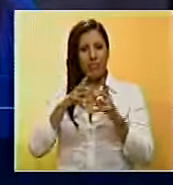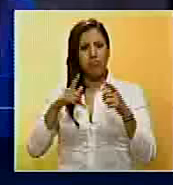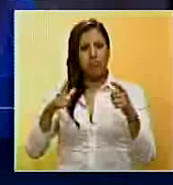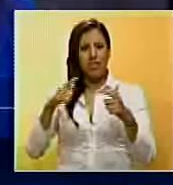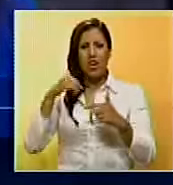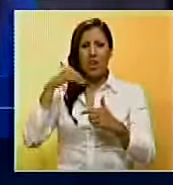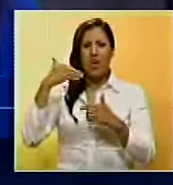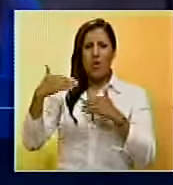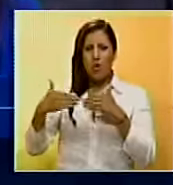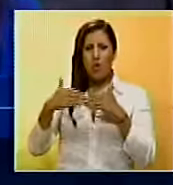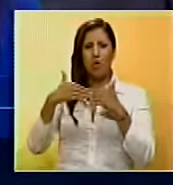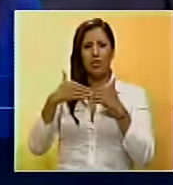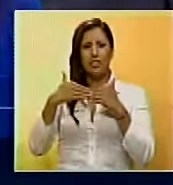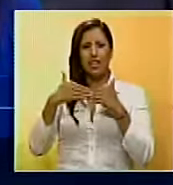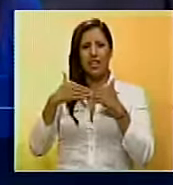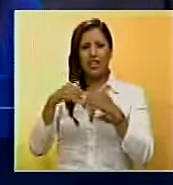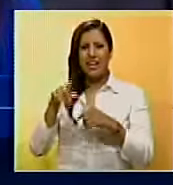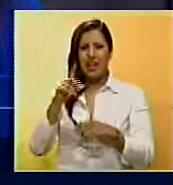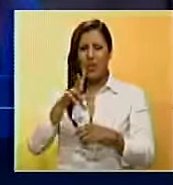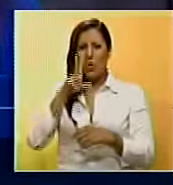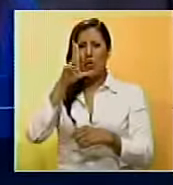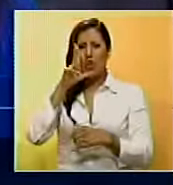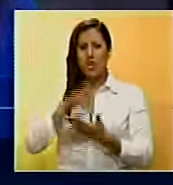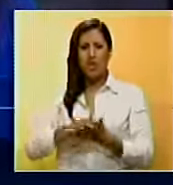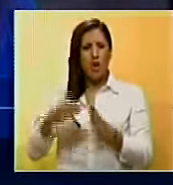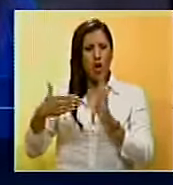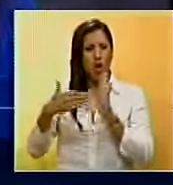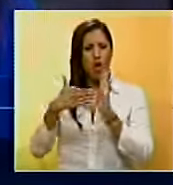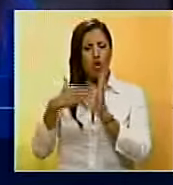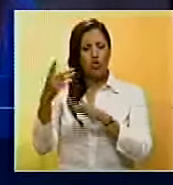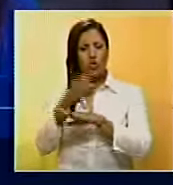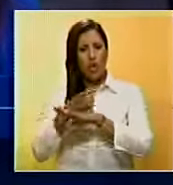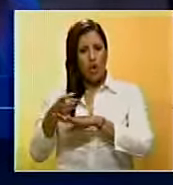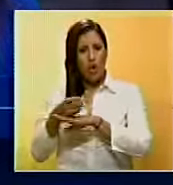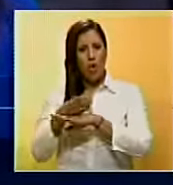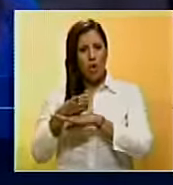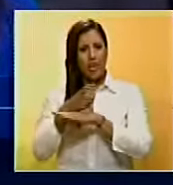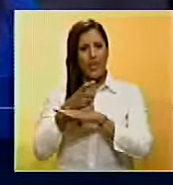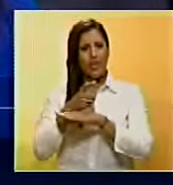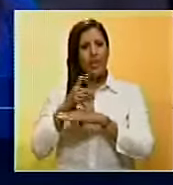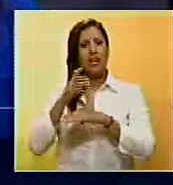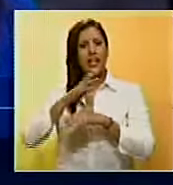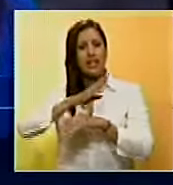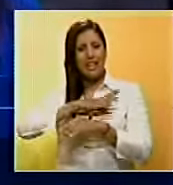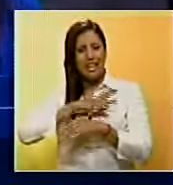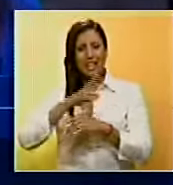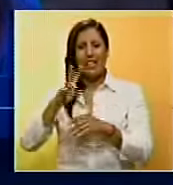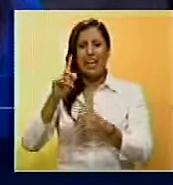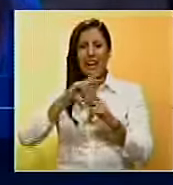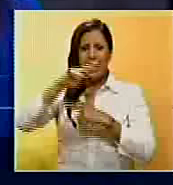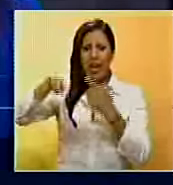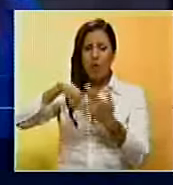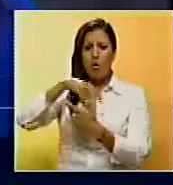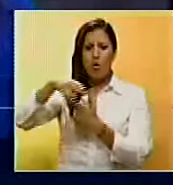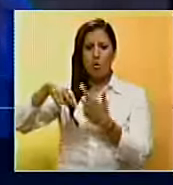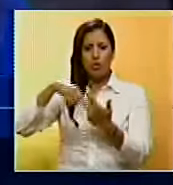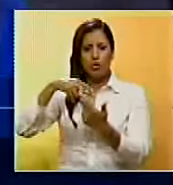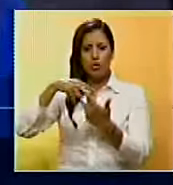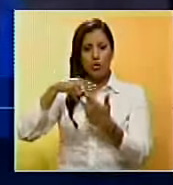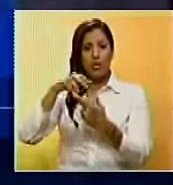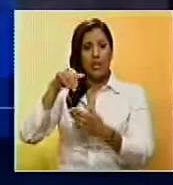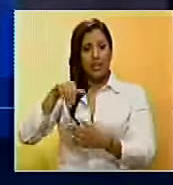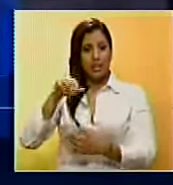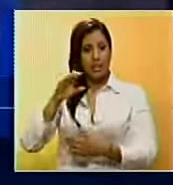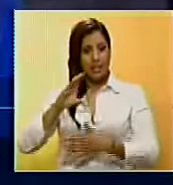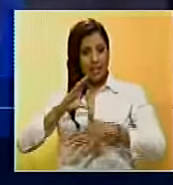una ofensiva desmedida contra los gobiernos progresistas y revolucionarios de la